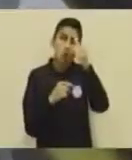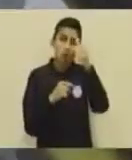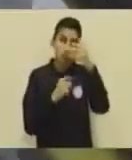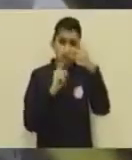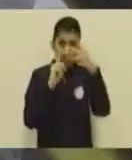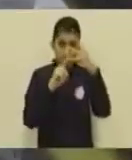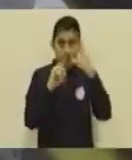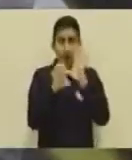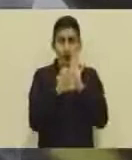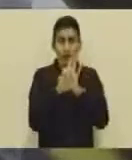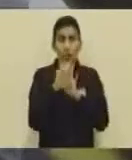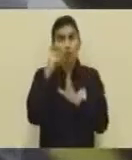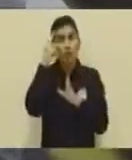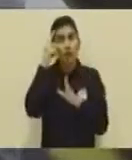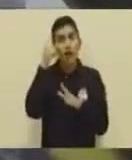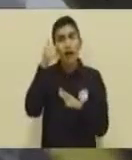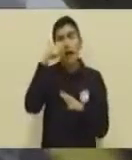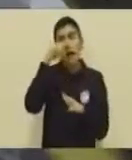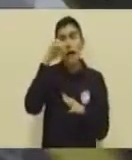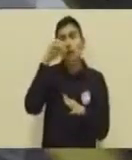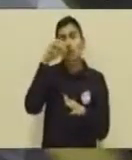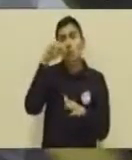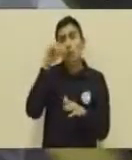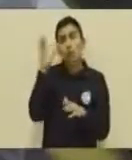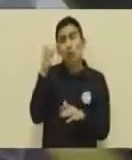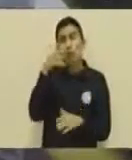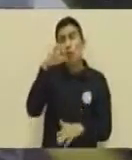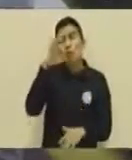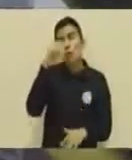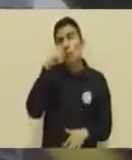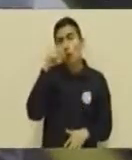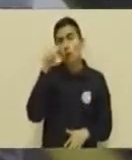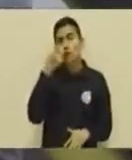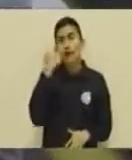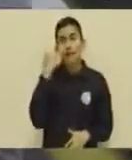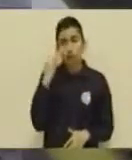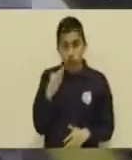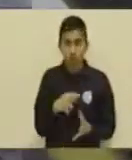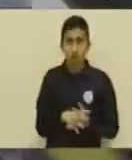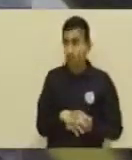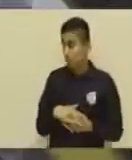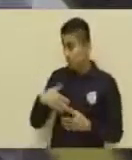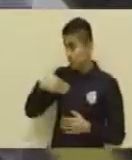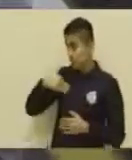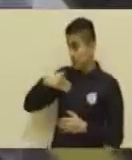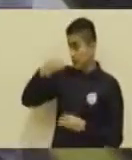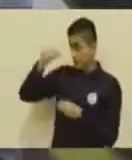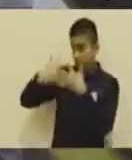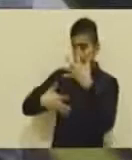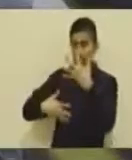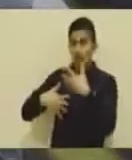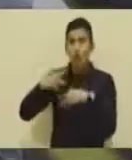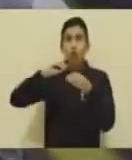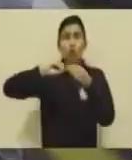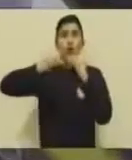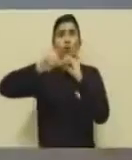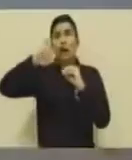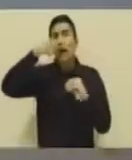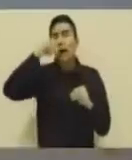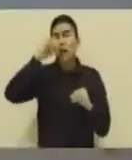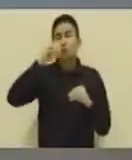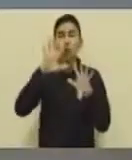para un átomo de potasio. Ajá. El átomo de potasio tiene acá un número atómico de